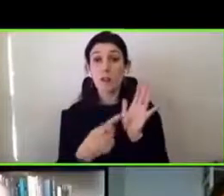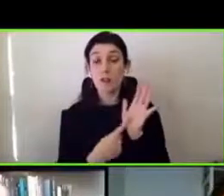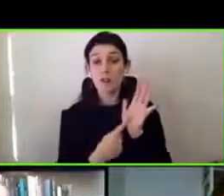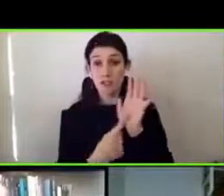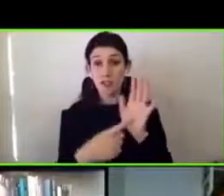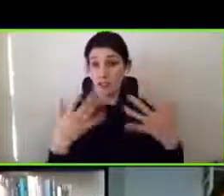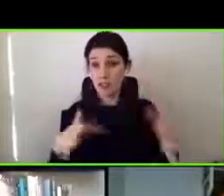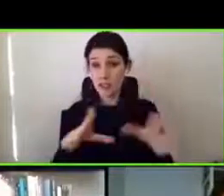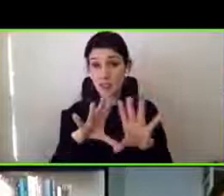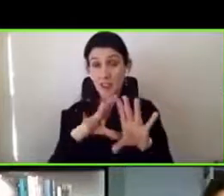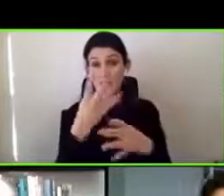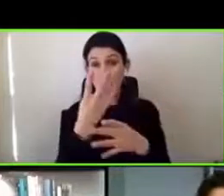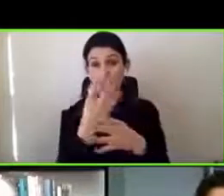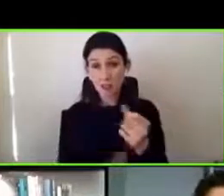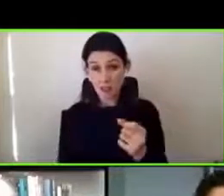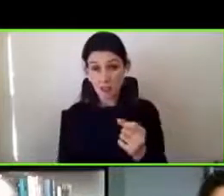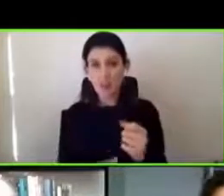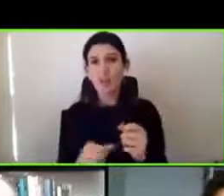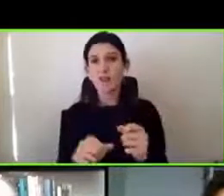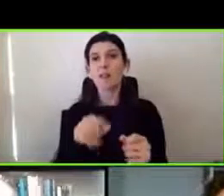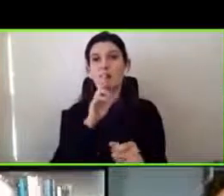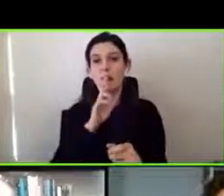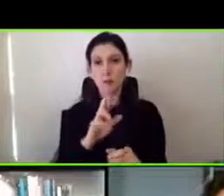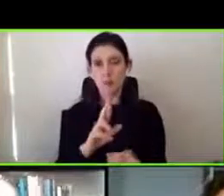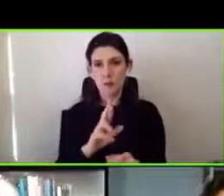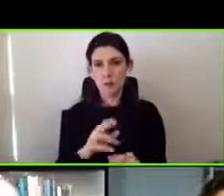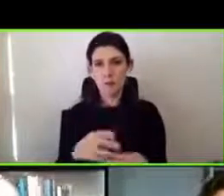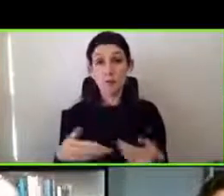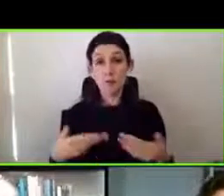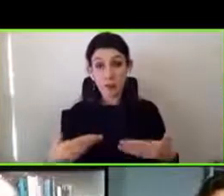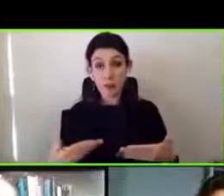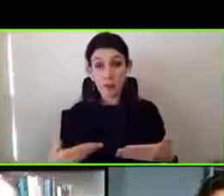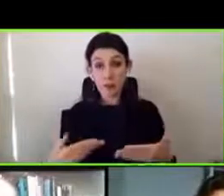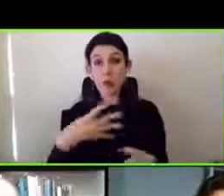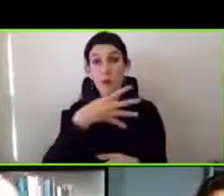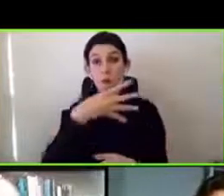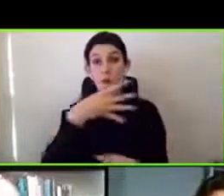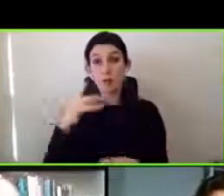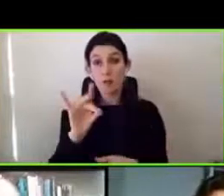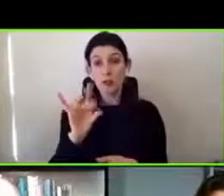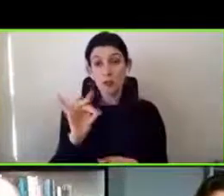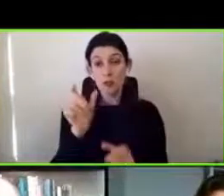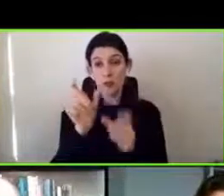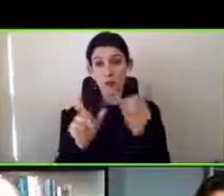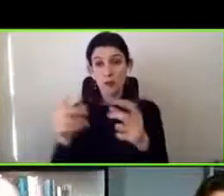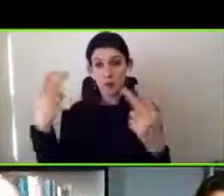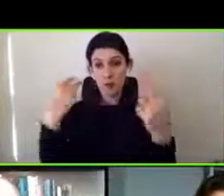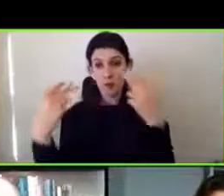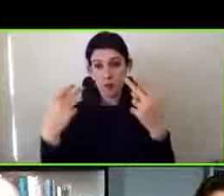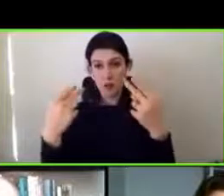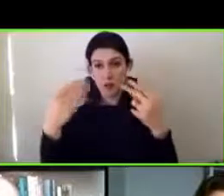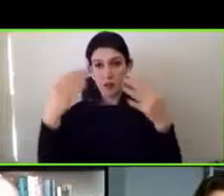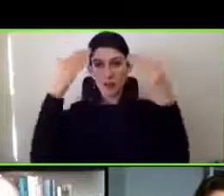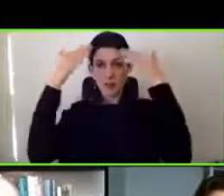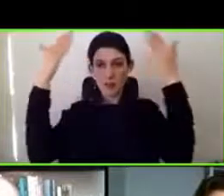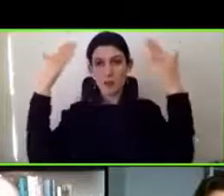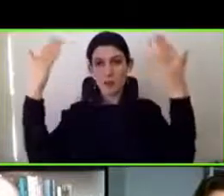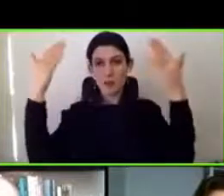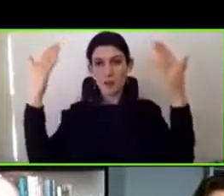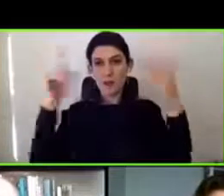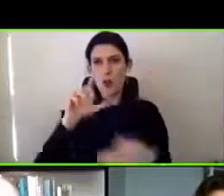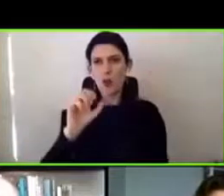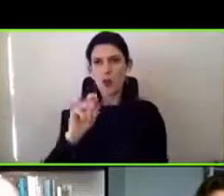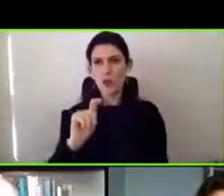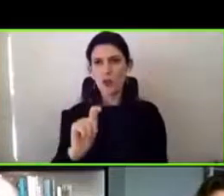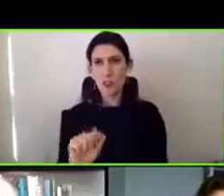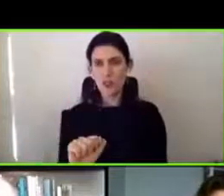Bueno, en estos minutos tenemos cerca de 450 personas viéndonos y saludos a Lota,